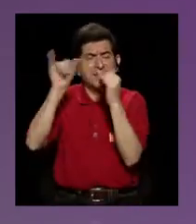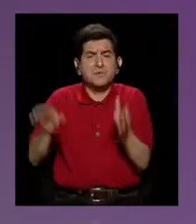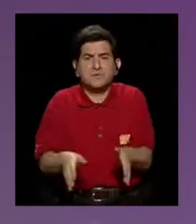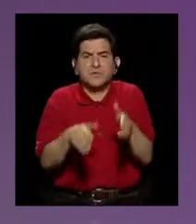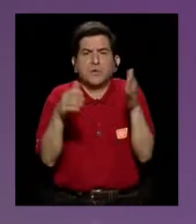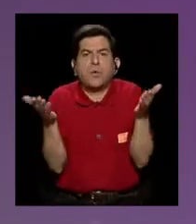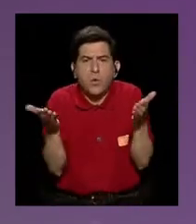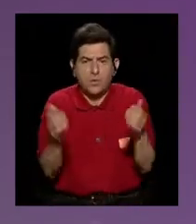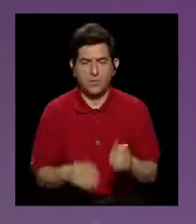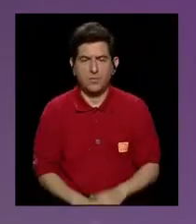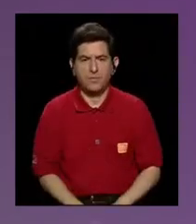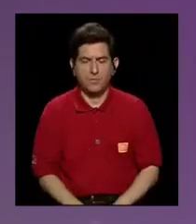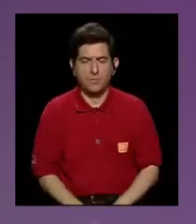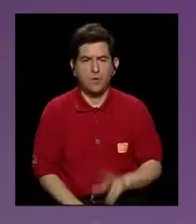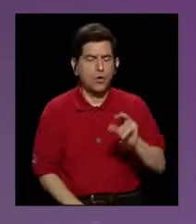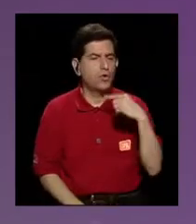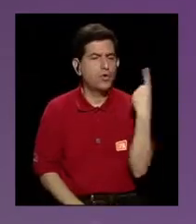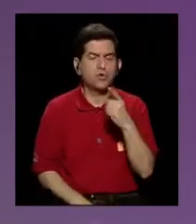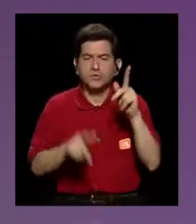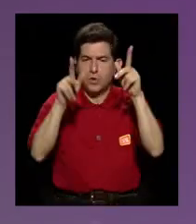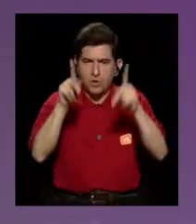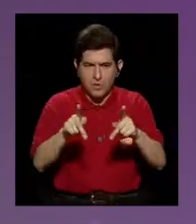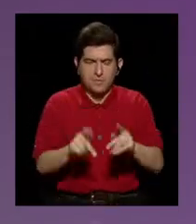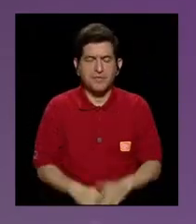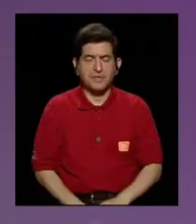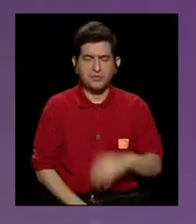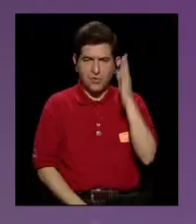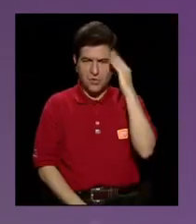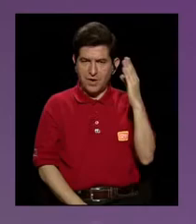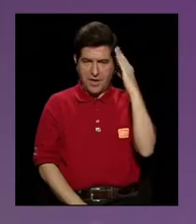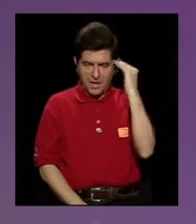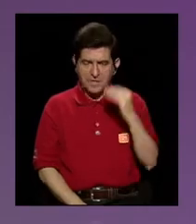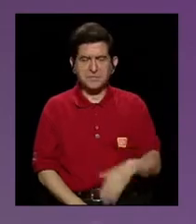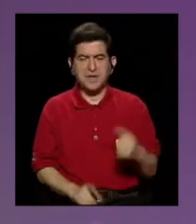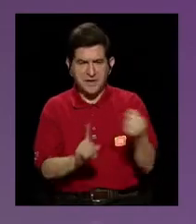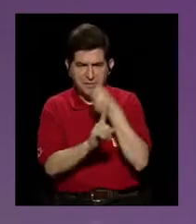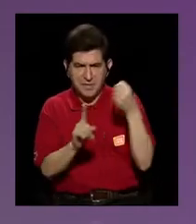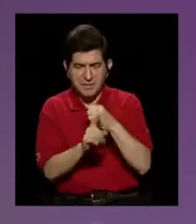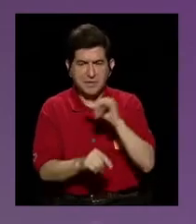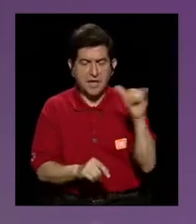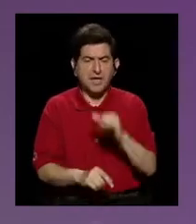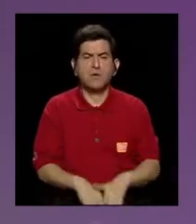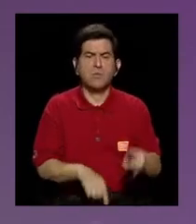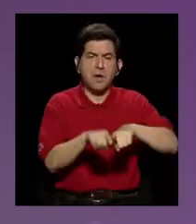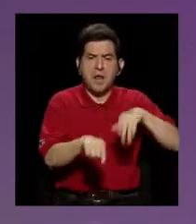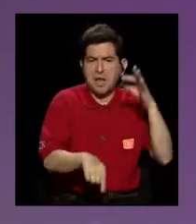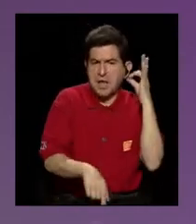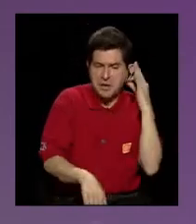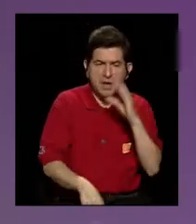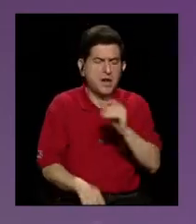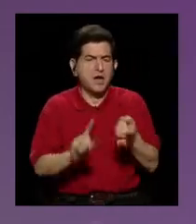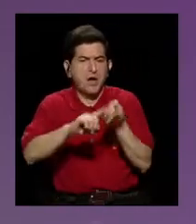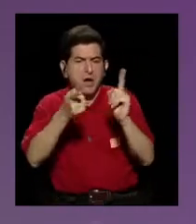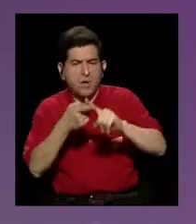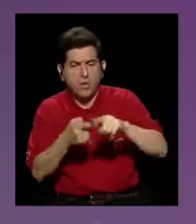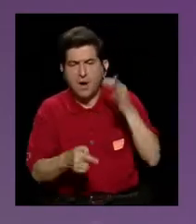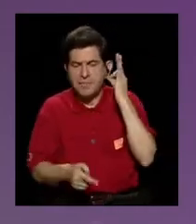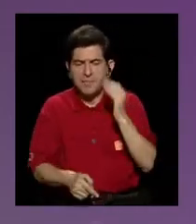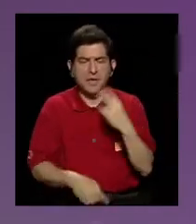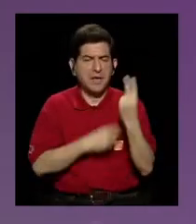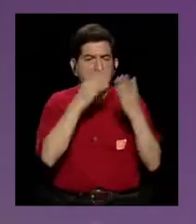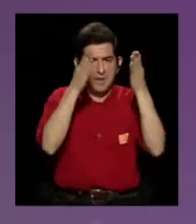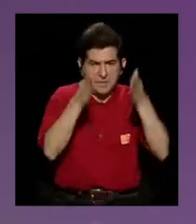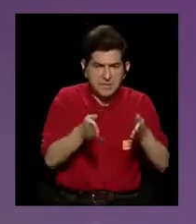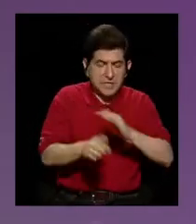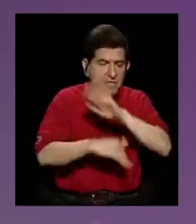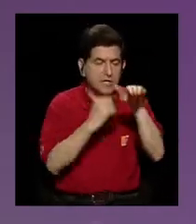cómo denunciar no es solo la persona que está viviendo la violencia, sino también la hermana, la amiga, la vecina.